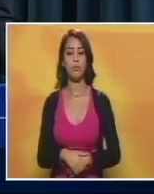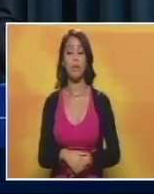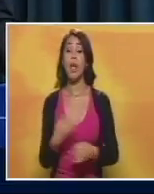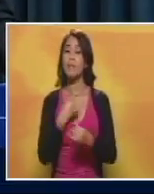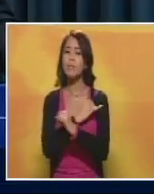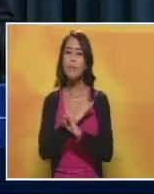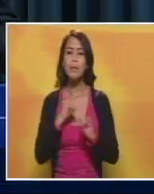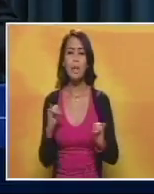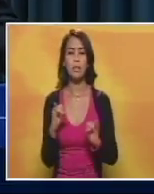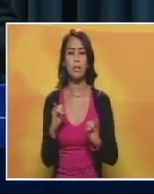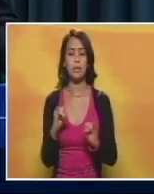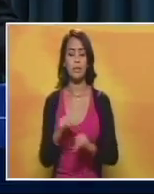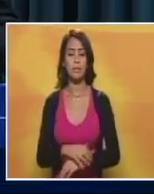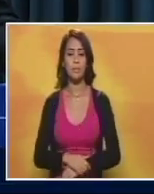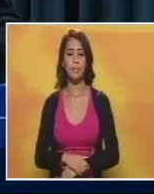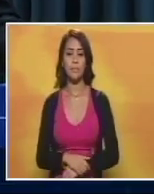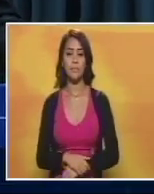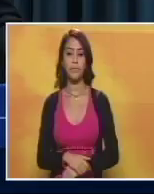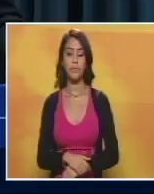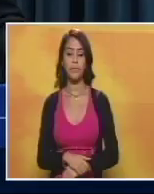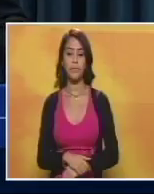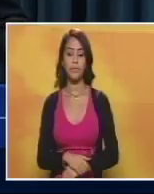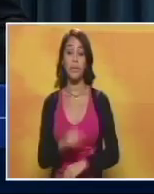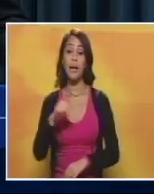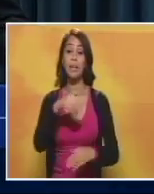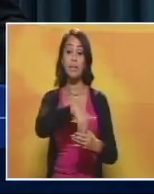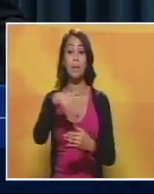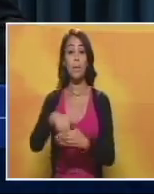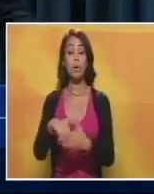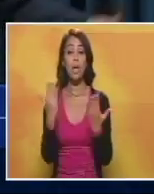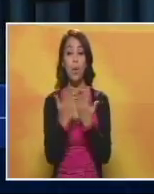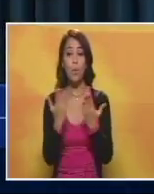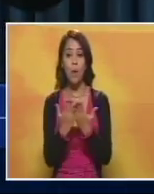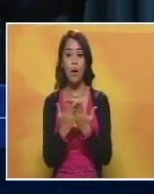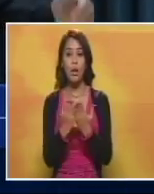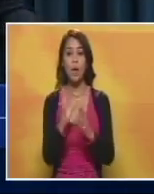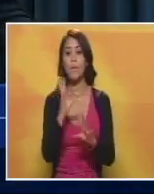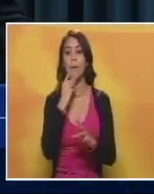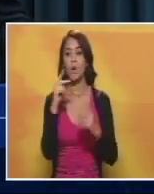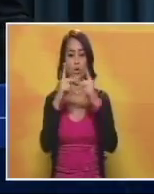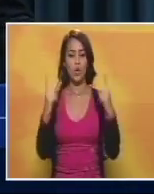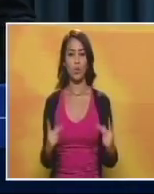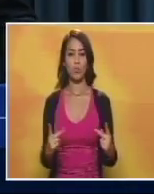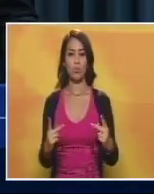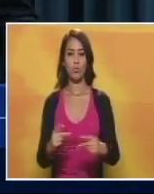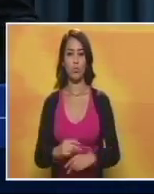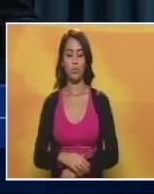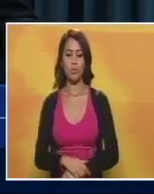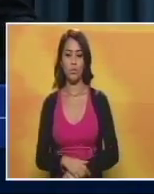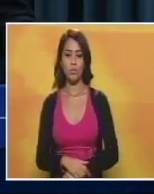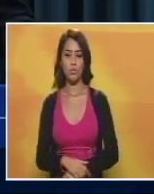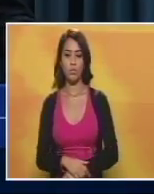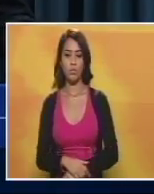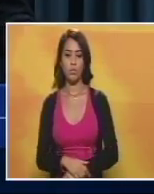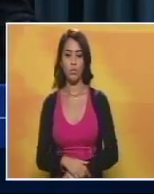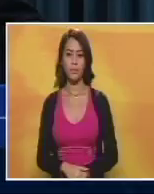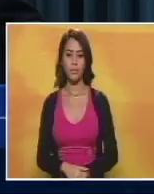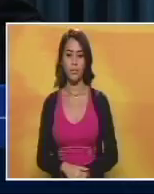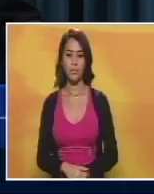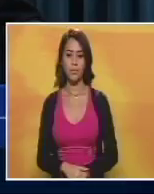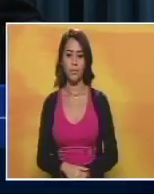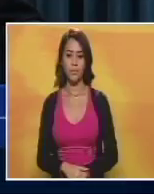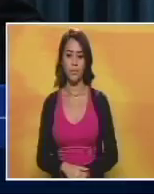Naciones Unidas, que ha destacado que no hay garantías electorales en nuestro país para considerar estas unas elecciones. Tú puedes escoger